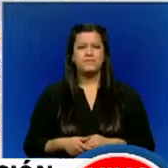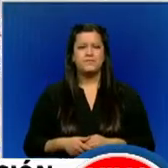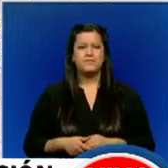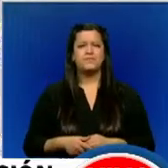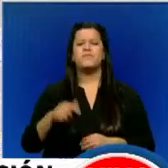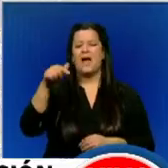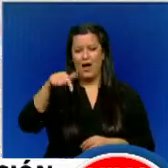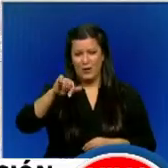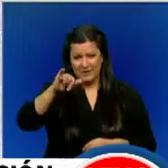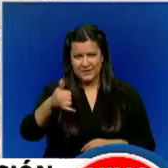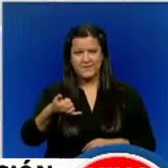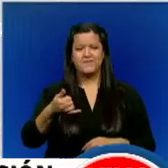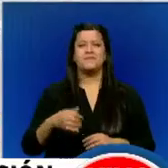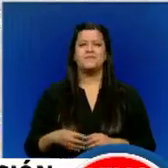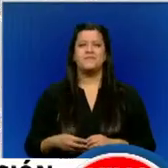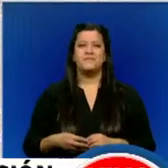ahora sí